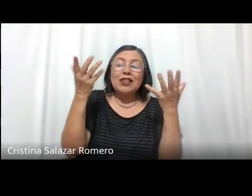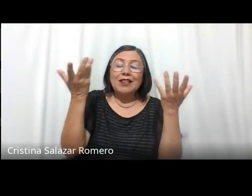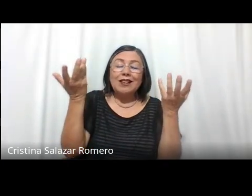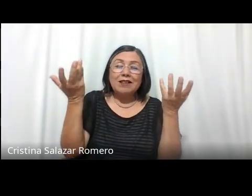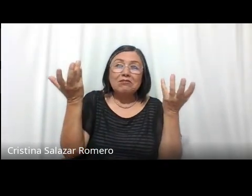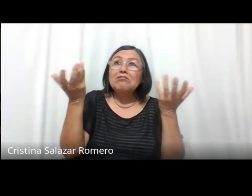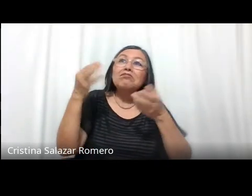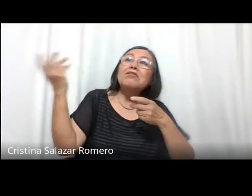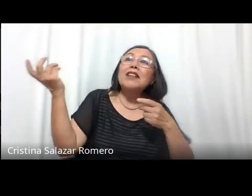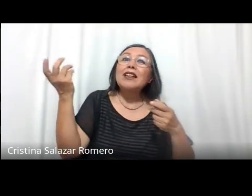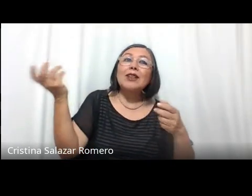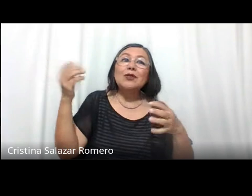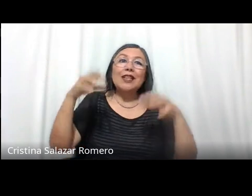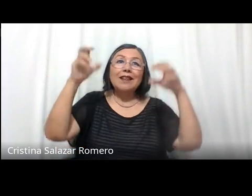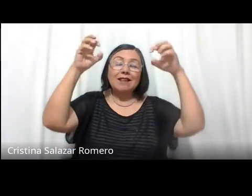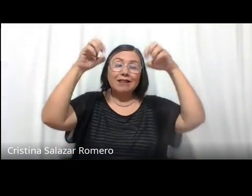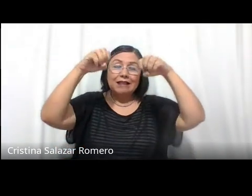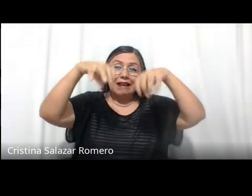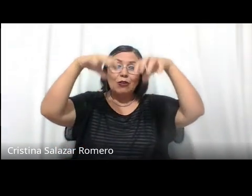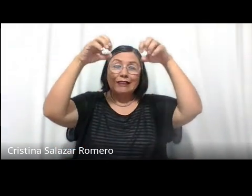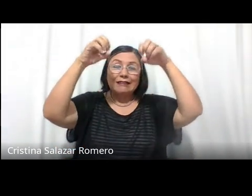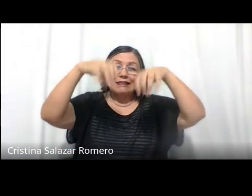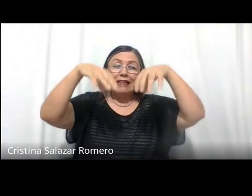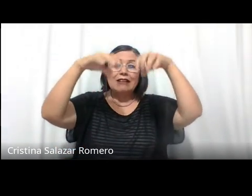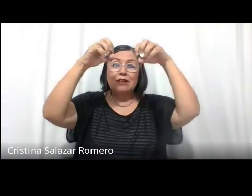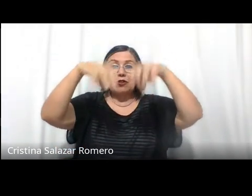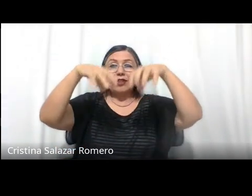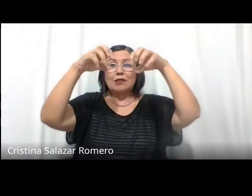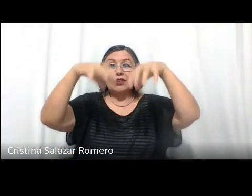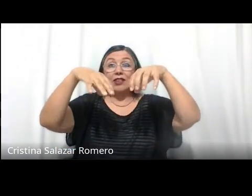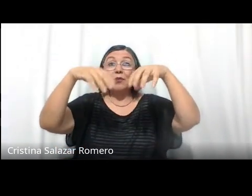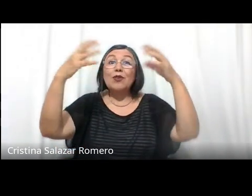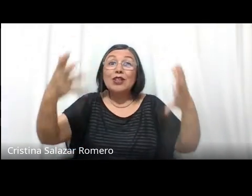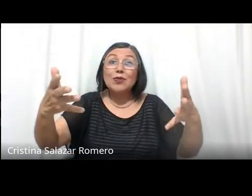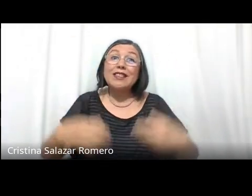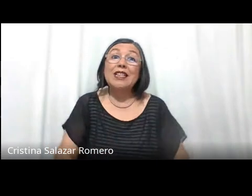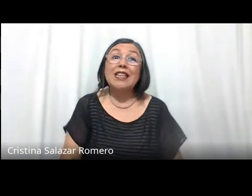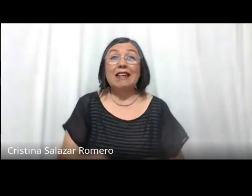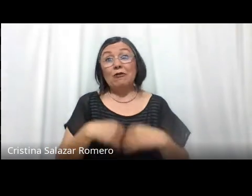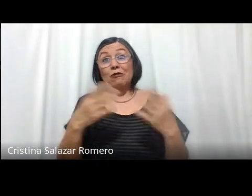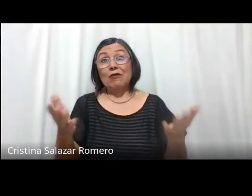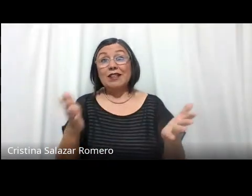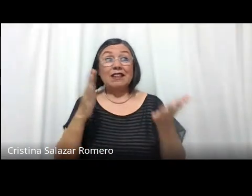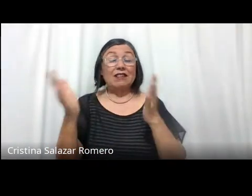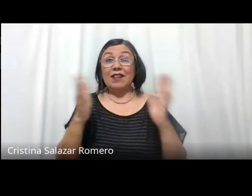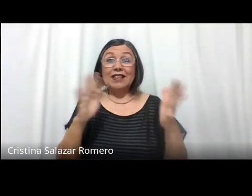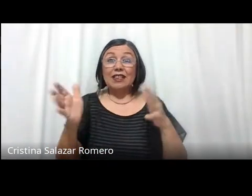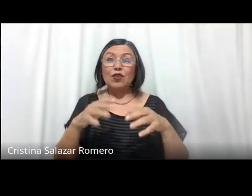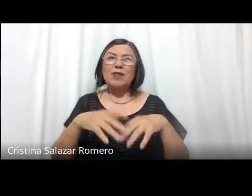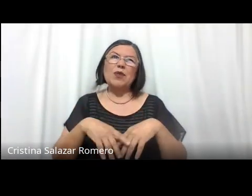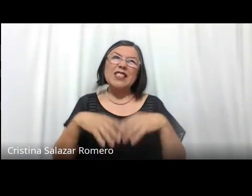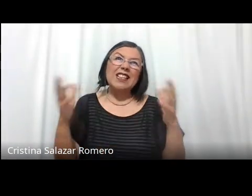vemos, qué es lo que sucede, que caen gotas del cielo y a lo mejor decimos esto. Pero la lluvia tiene